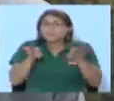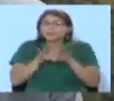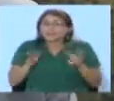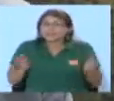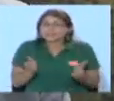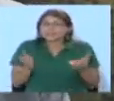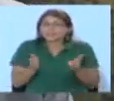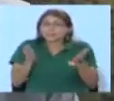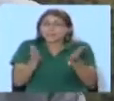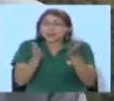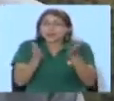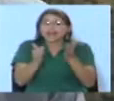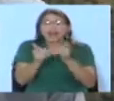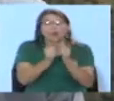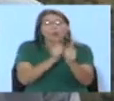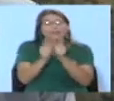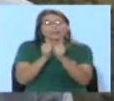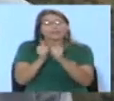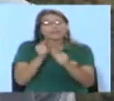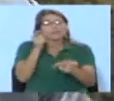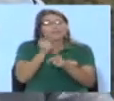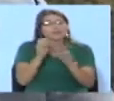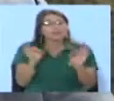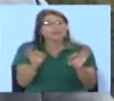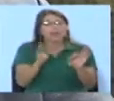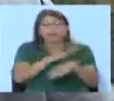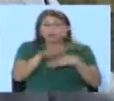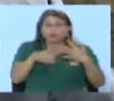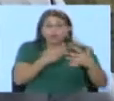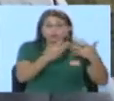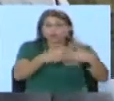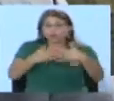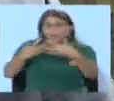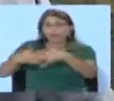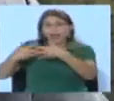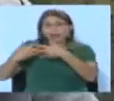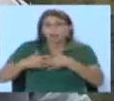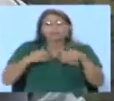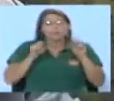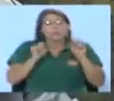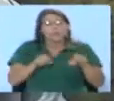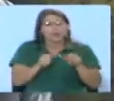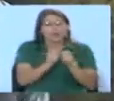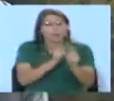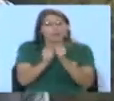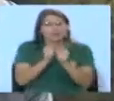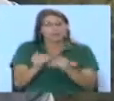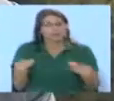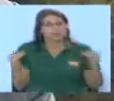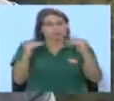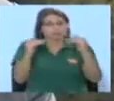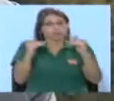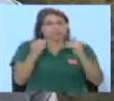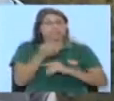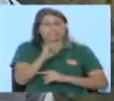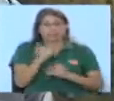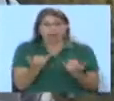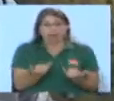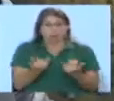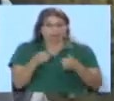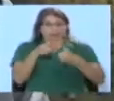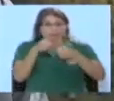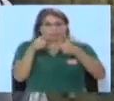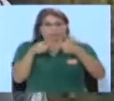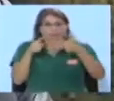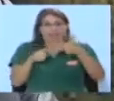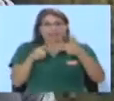efectiva, donde todos los operadores puedan competir en condiciones de igualdad. Entonces, si hoy tenemos tres operadores, uno tiene